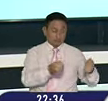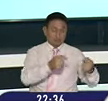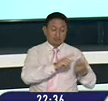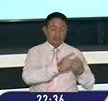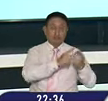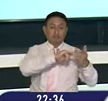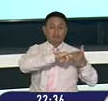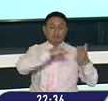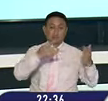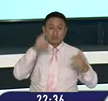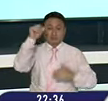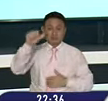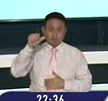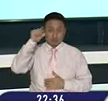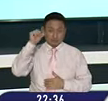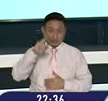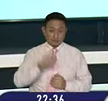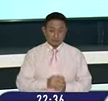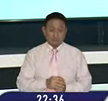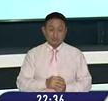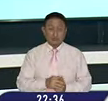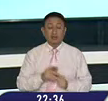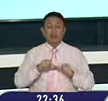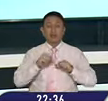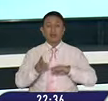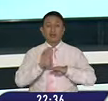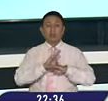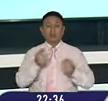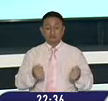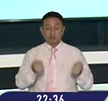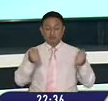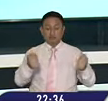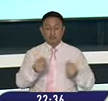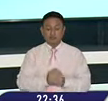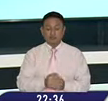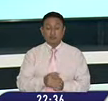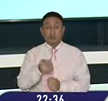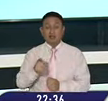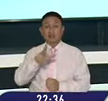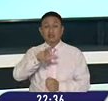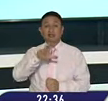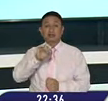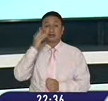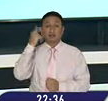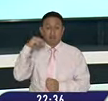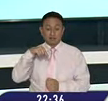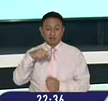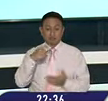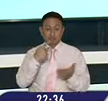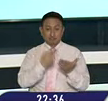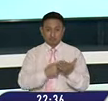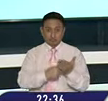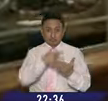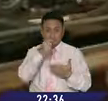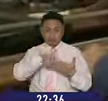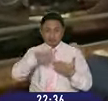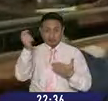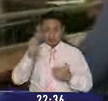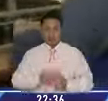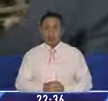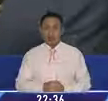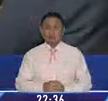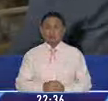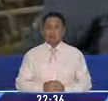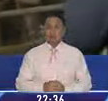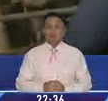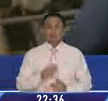y audiovisual, fue presentado en la Asamblea Nacional. El Parlamento tiene 30 días para aprobarlo. Hasta